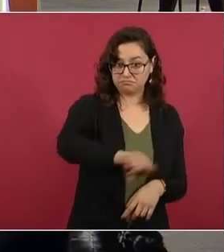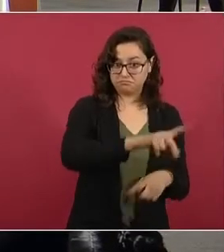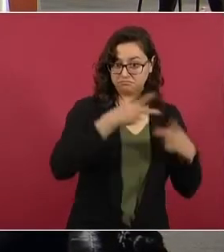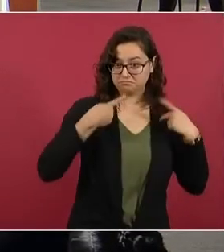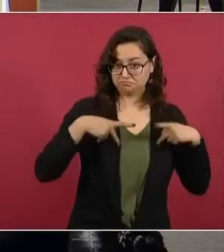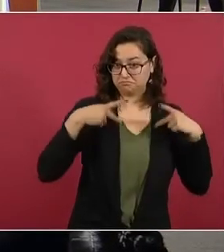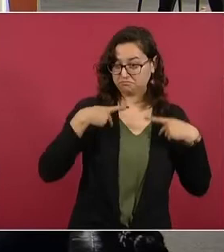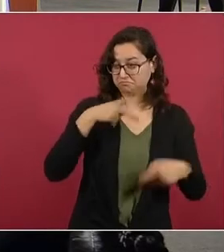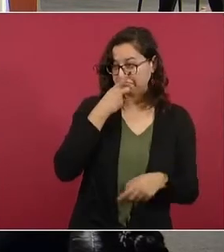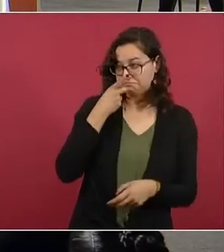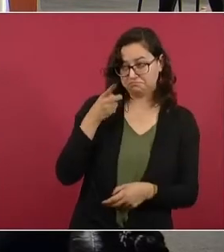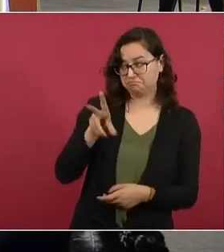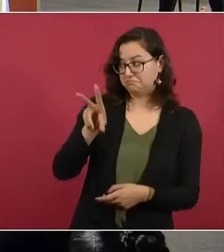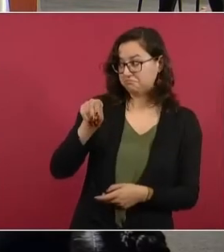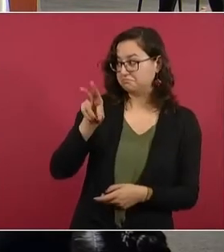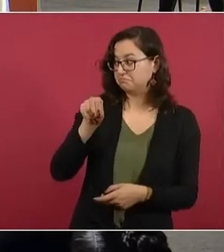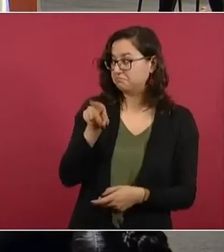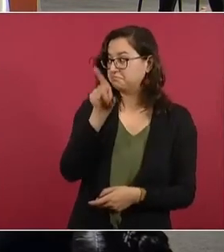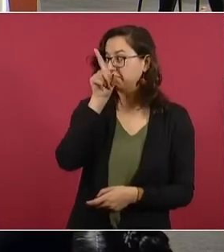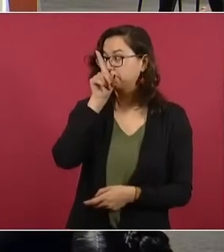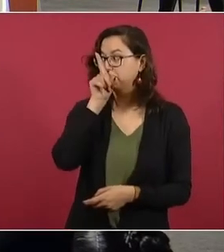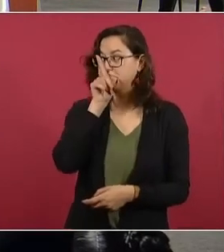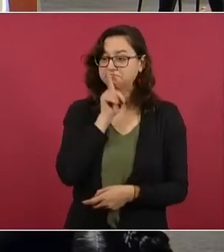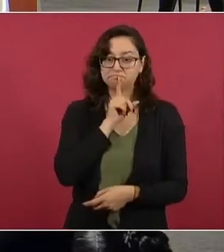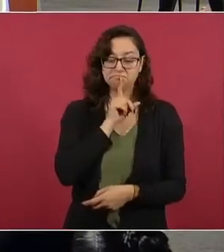de que no era así.